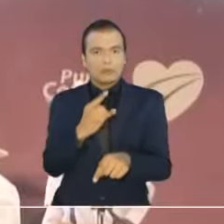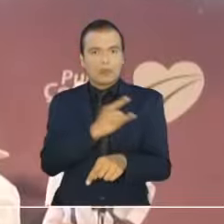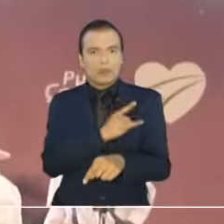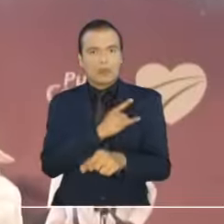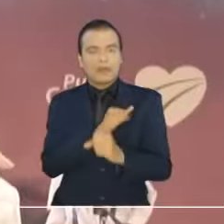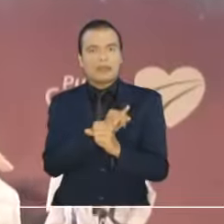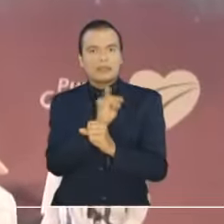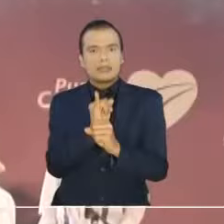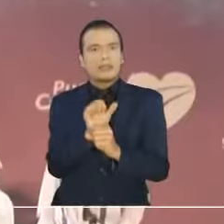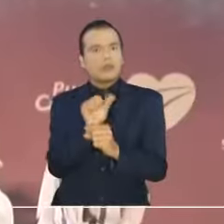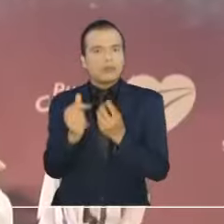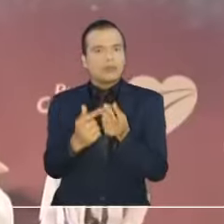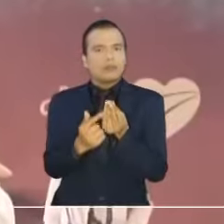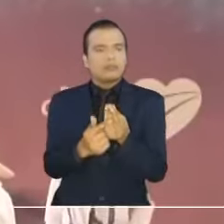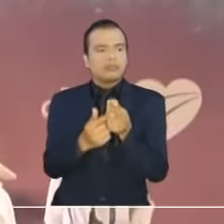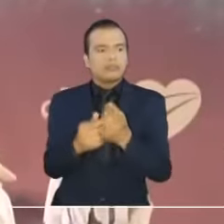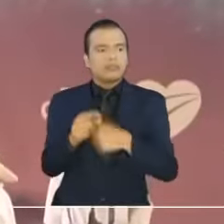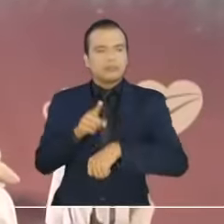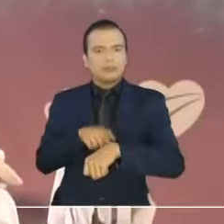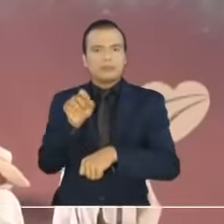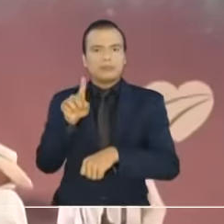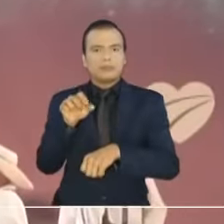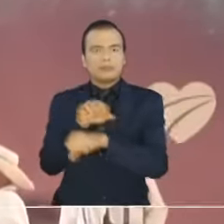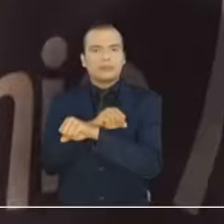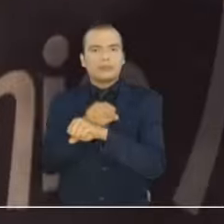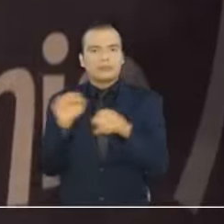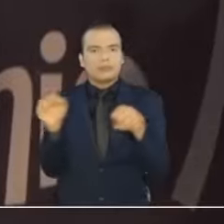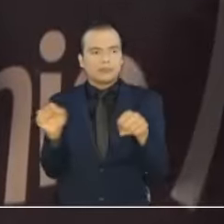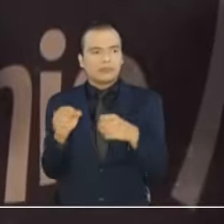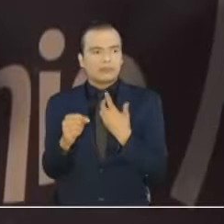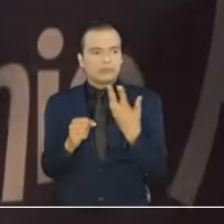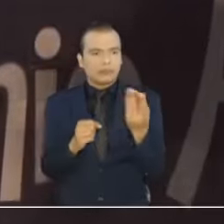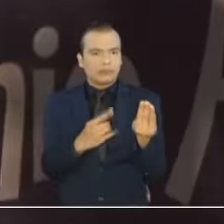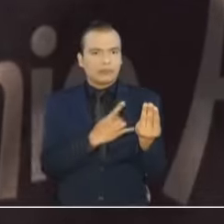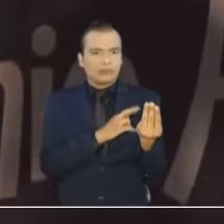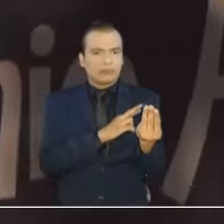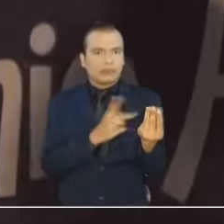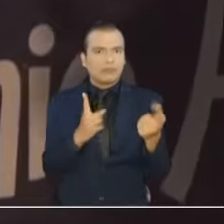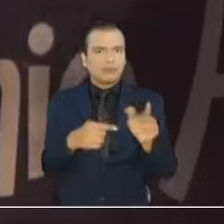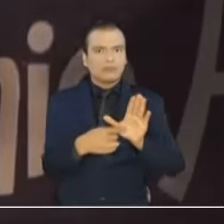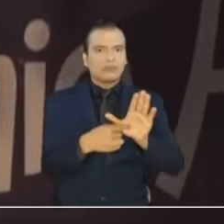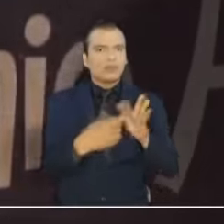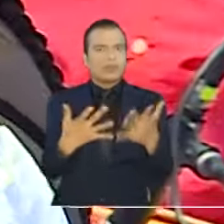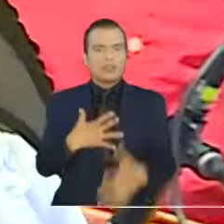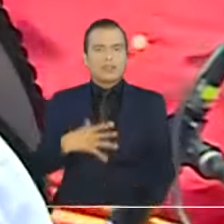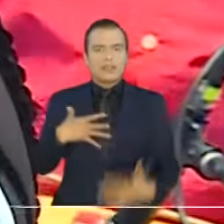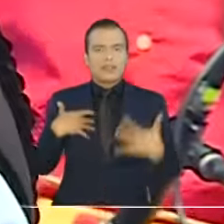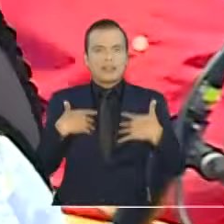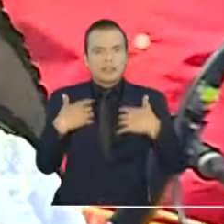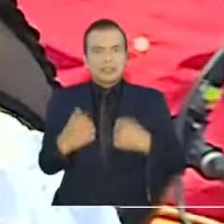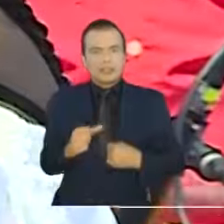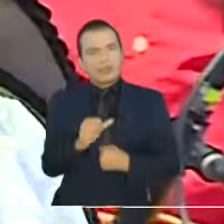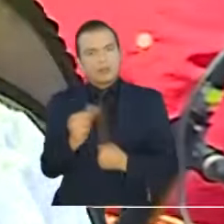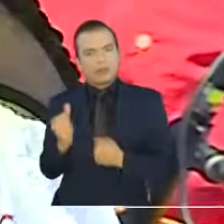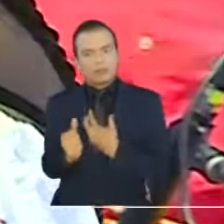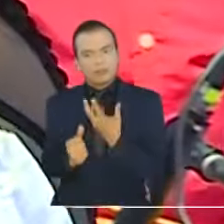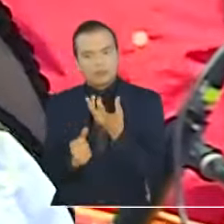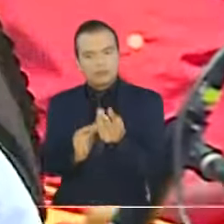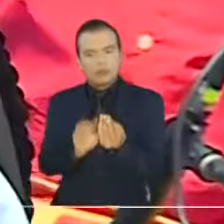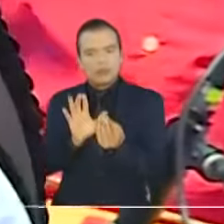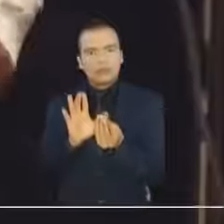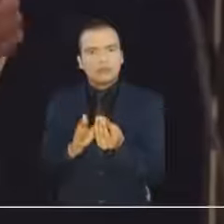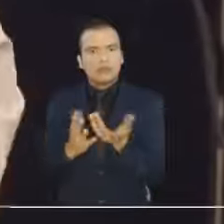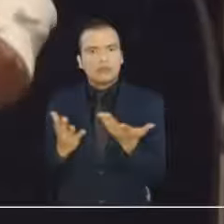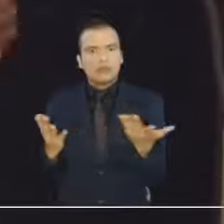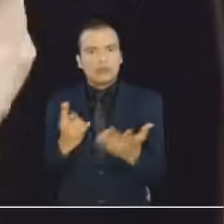la mañana, la agrupación Integración Mica y Seña en la Universidad del Valle C de San Fernando y la agrupación Herederos del Sabor Barbacuano en la Universidad